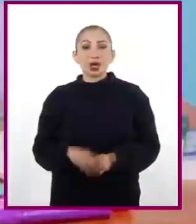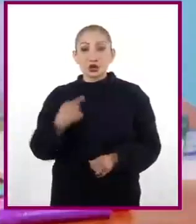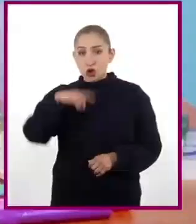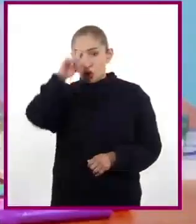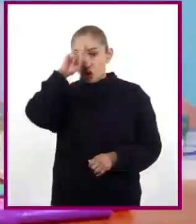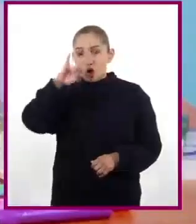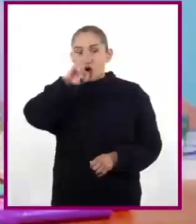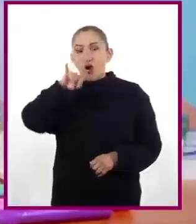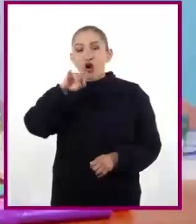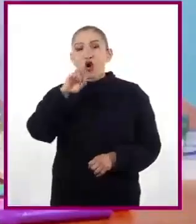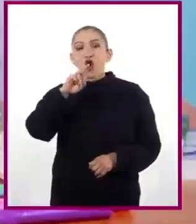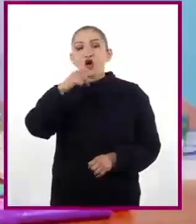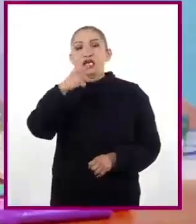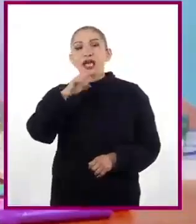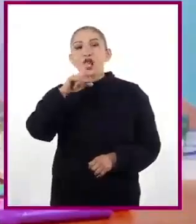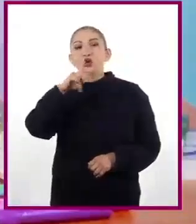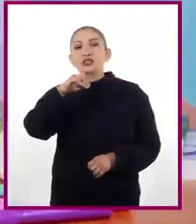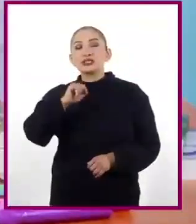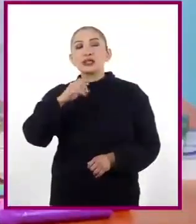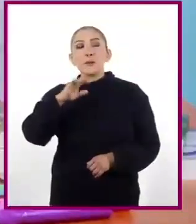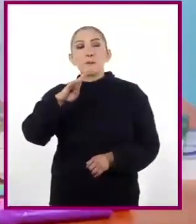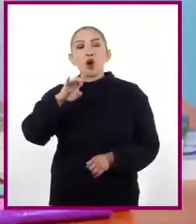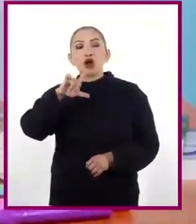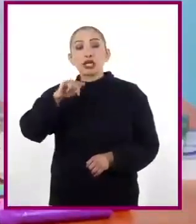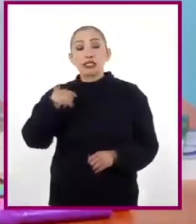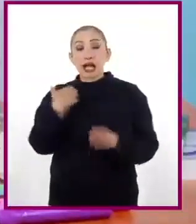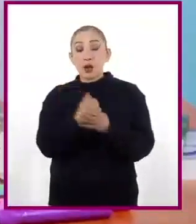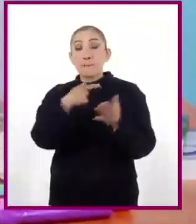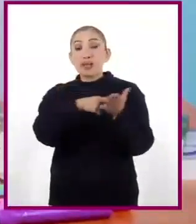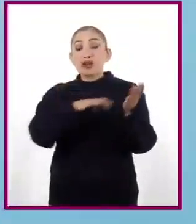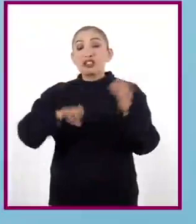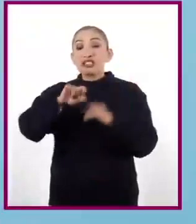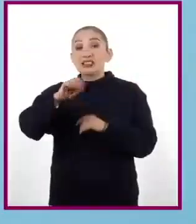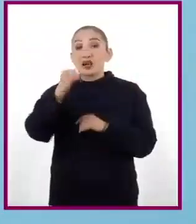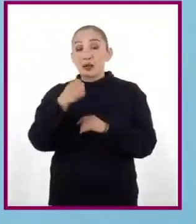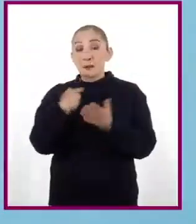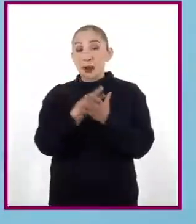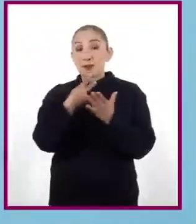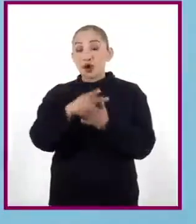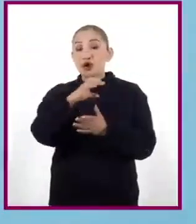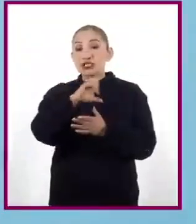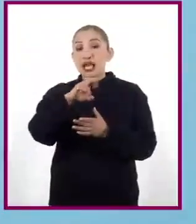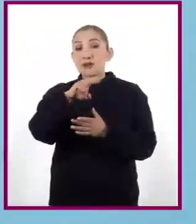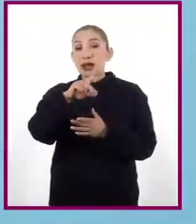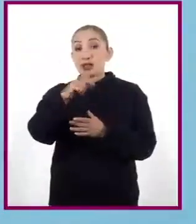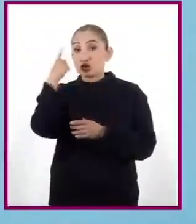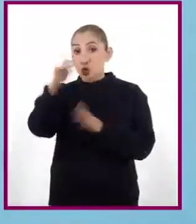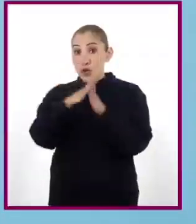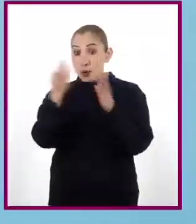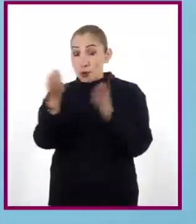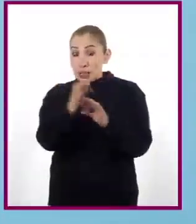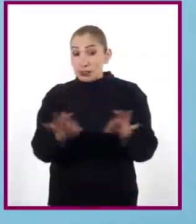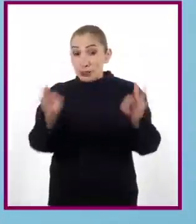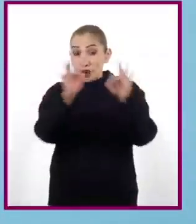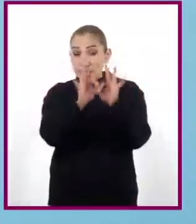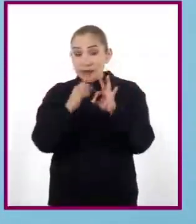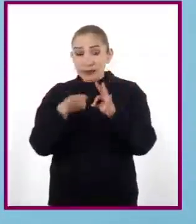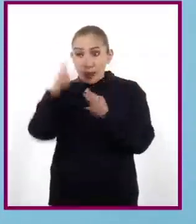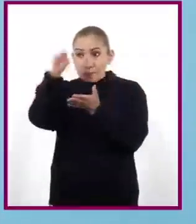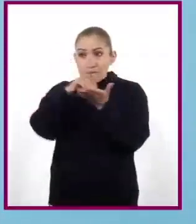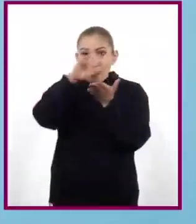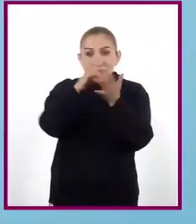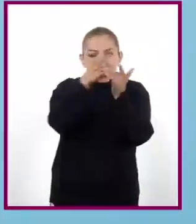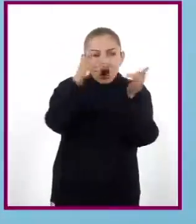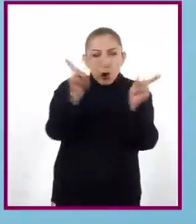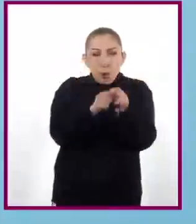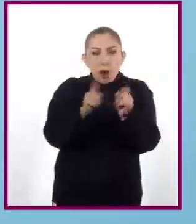Propongo a Jorge Luis Borges, quien ganó el premio Cervantes en 1979. Mira, una de sus obras más reconocidas es un compendio de narraciones